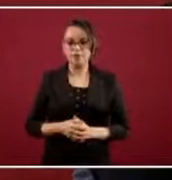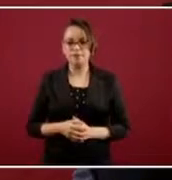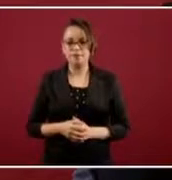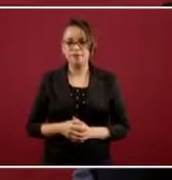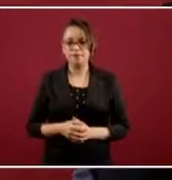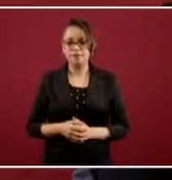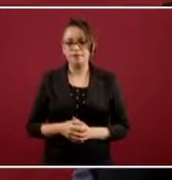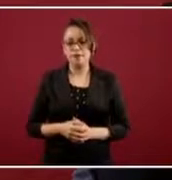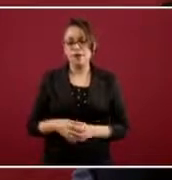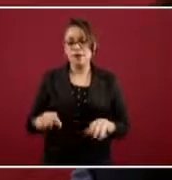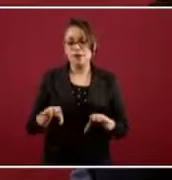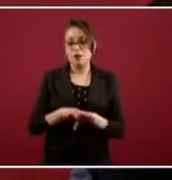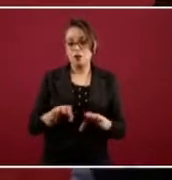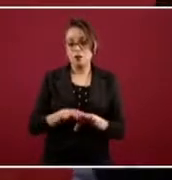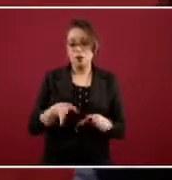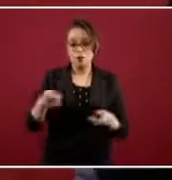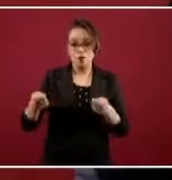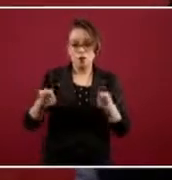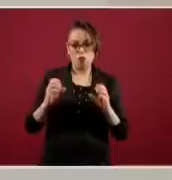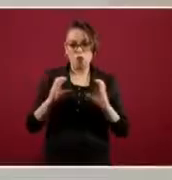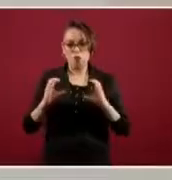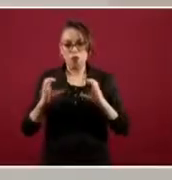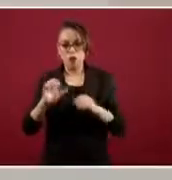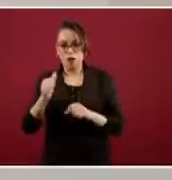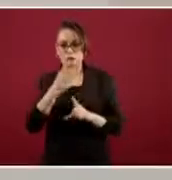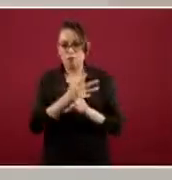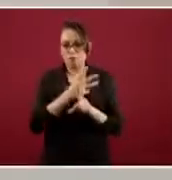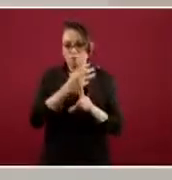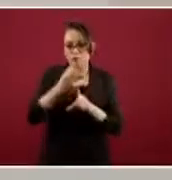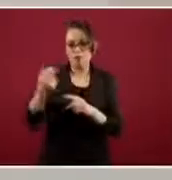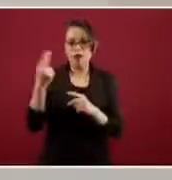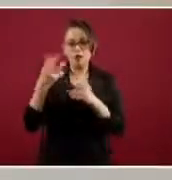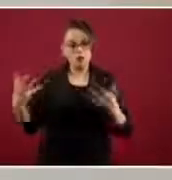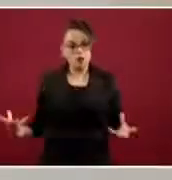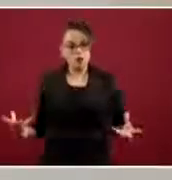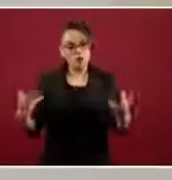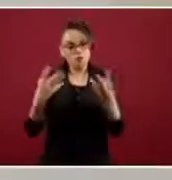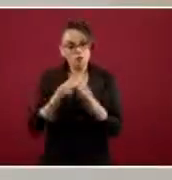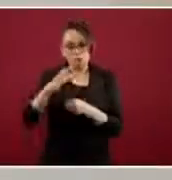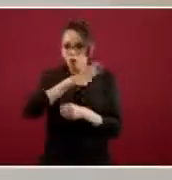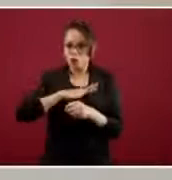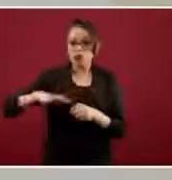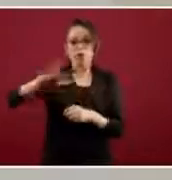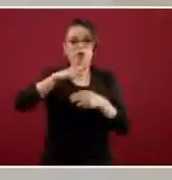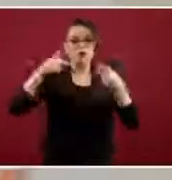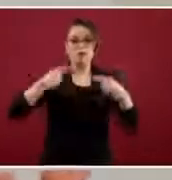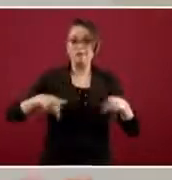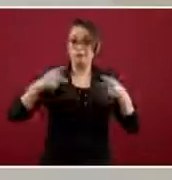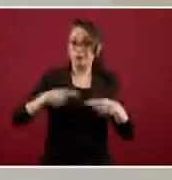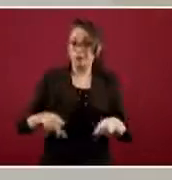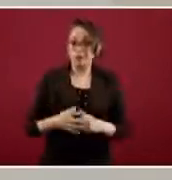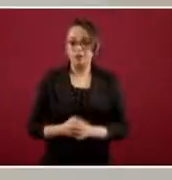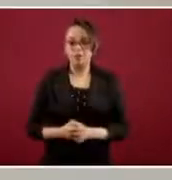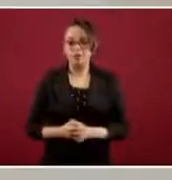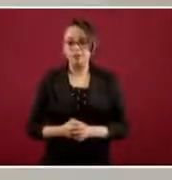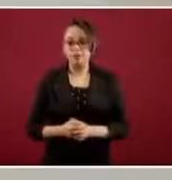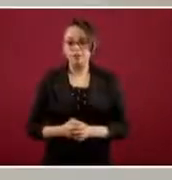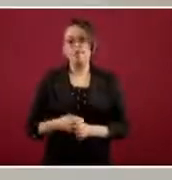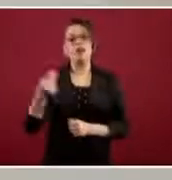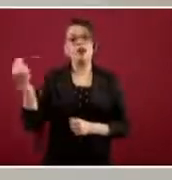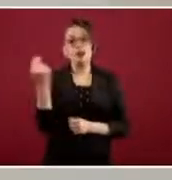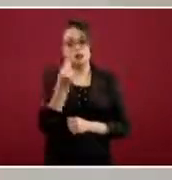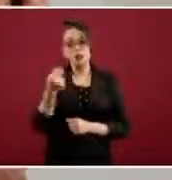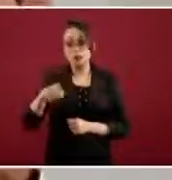epidemia requiere la solidaridad, la conjunción humana. Hay que estar al pendiente porque todos recibimos noticias